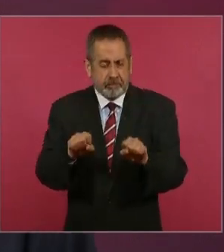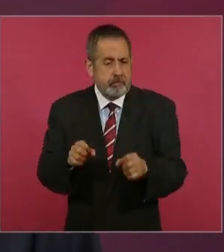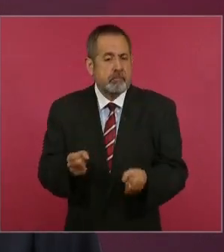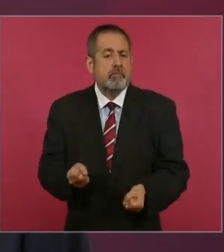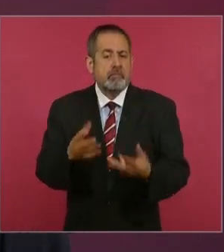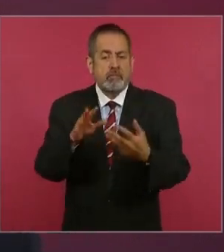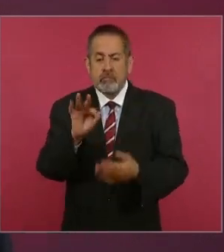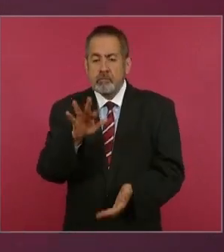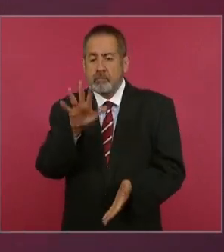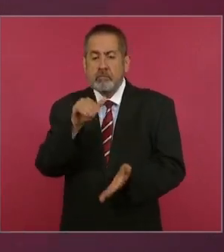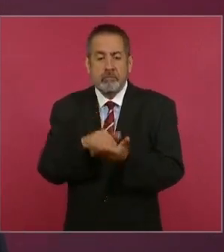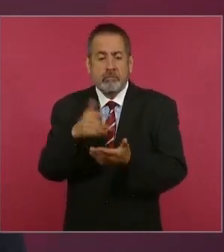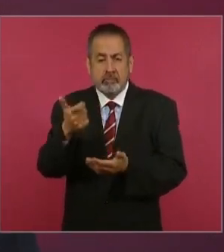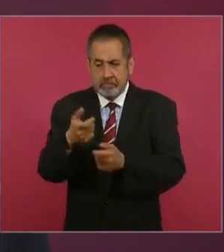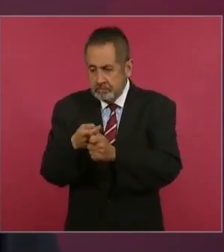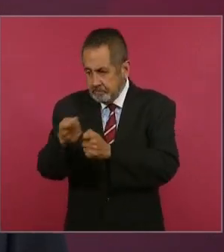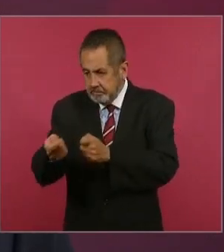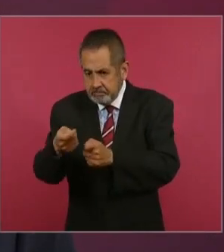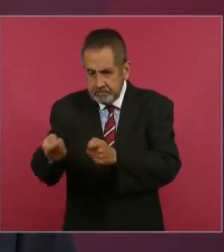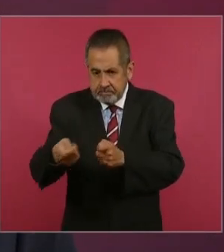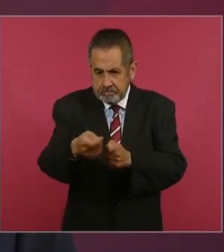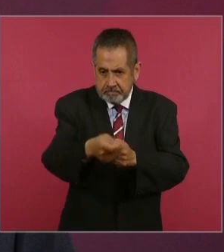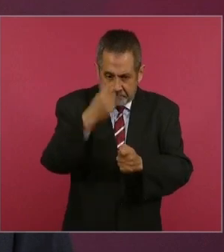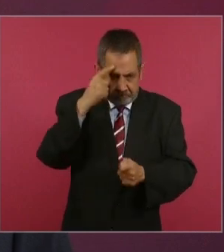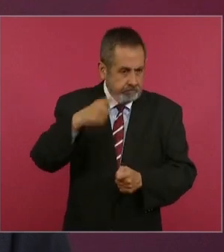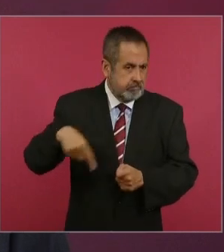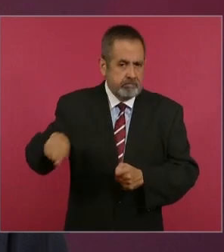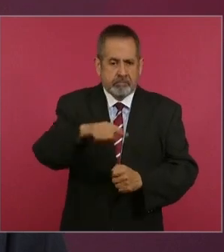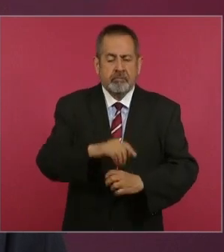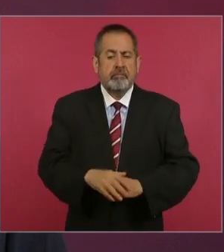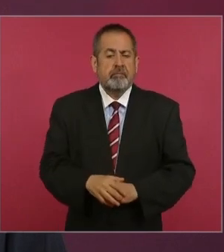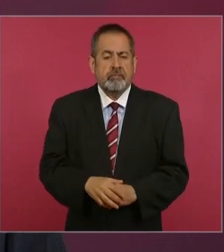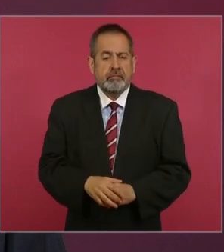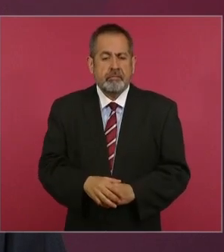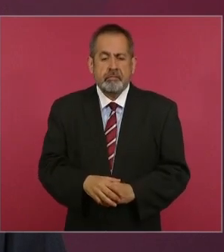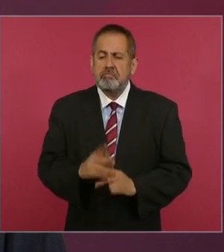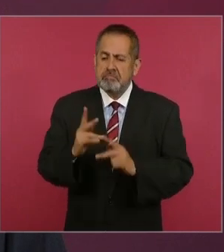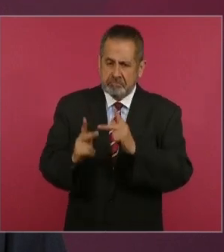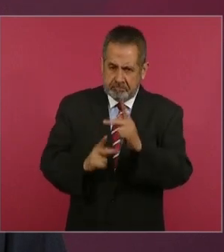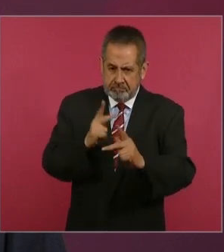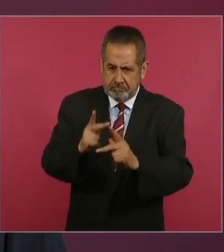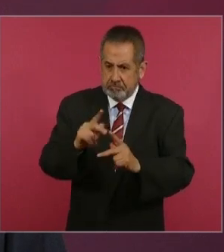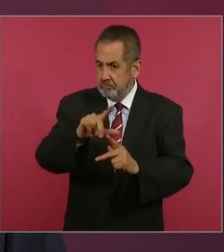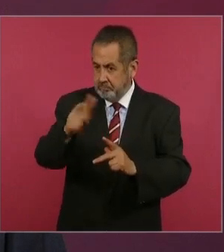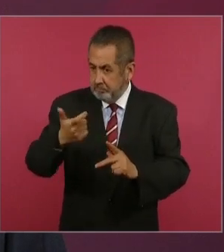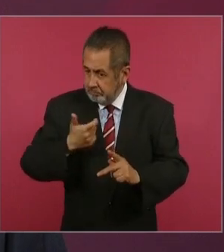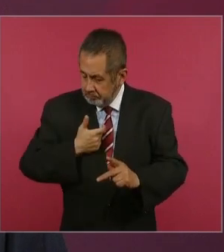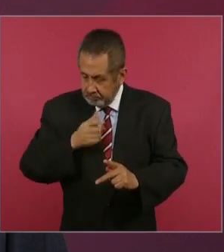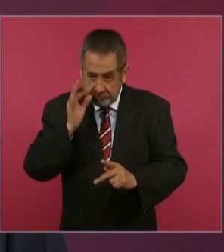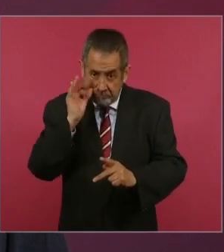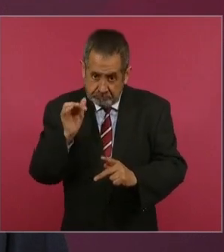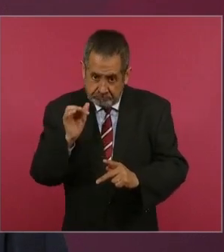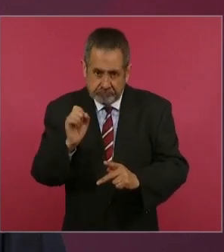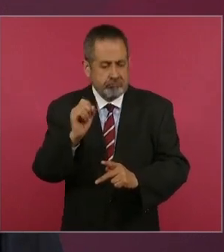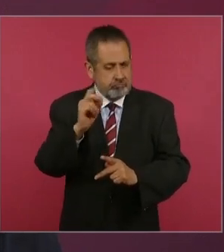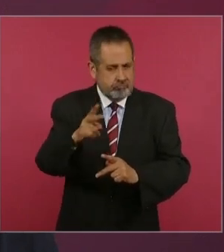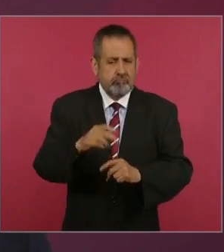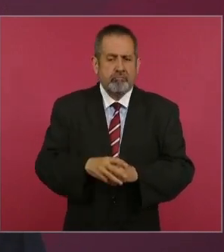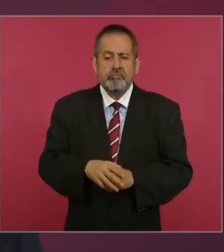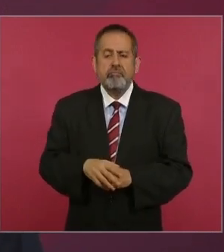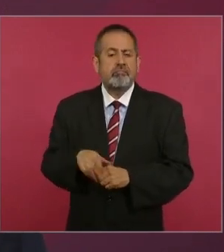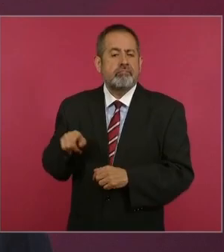pesos para los locales afectados créditos a la palabra de la